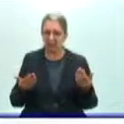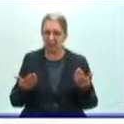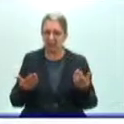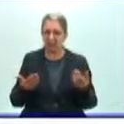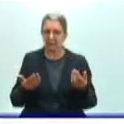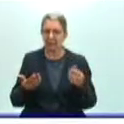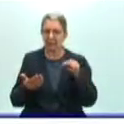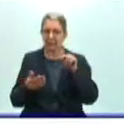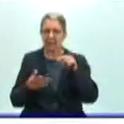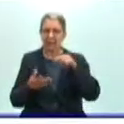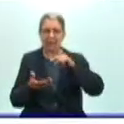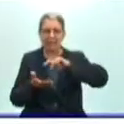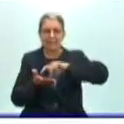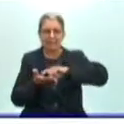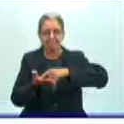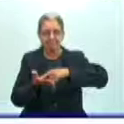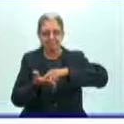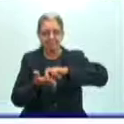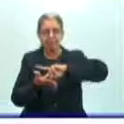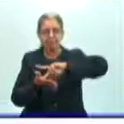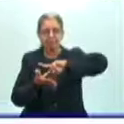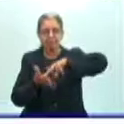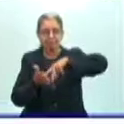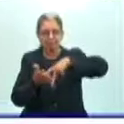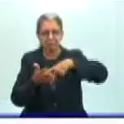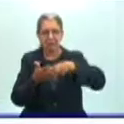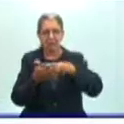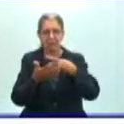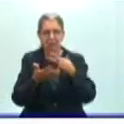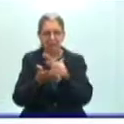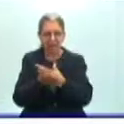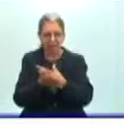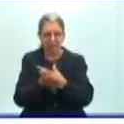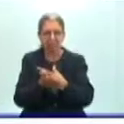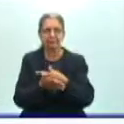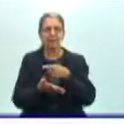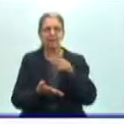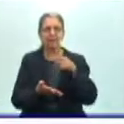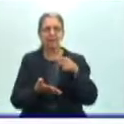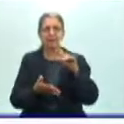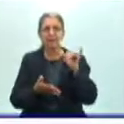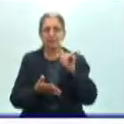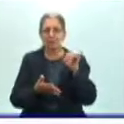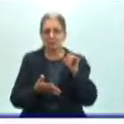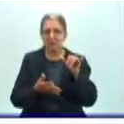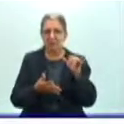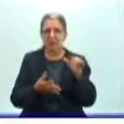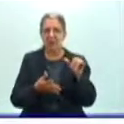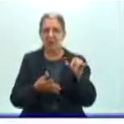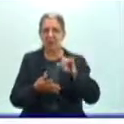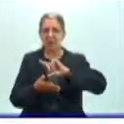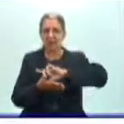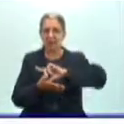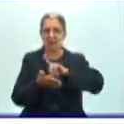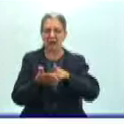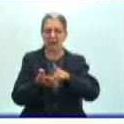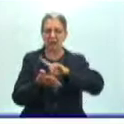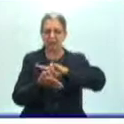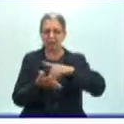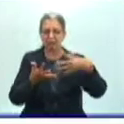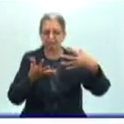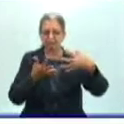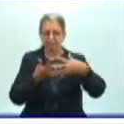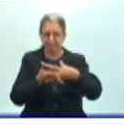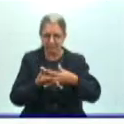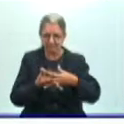central es igual a la de su arco correspondiente. Por tanto, también su